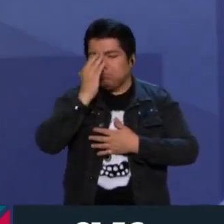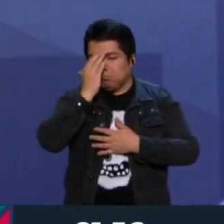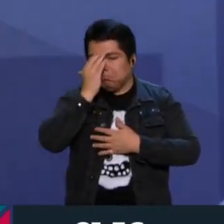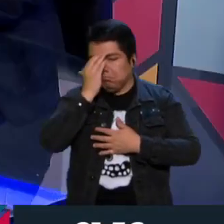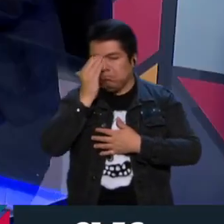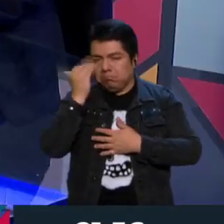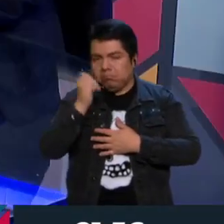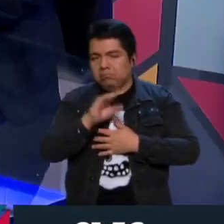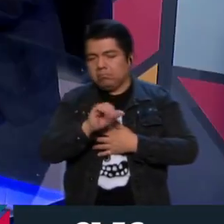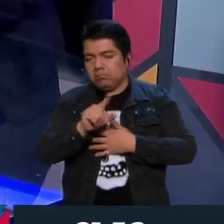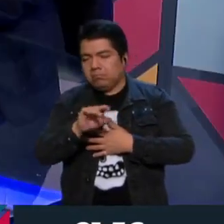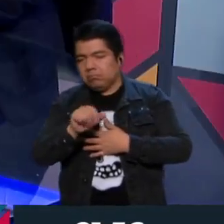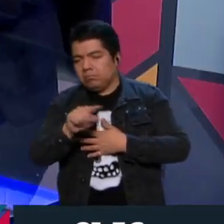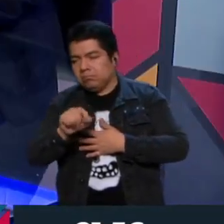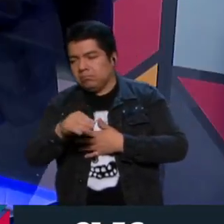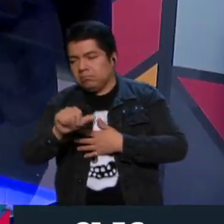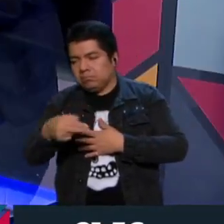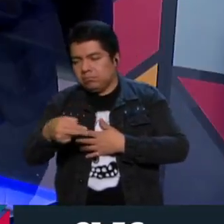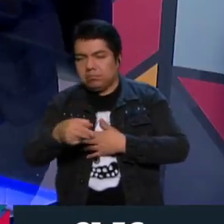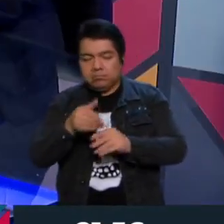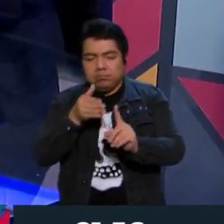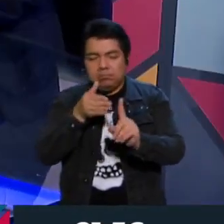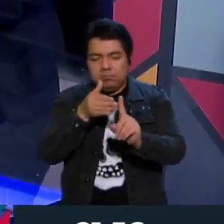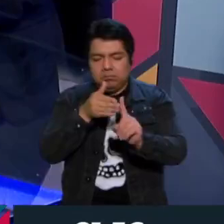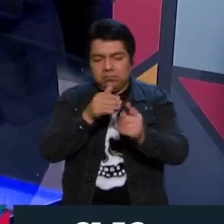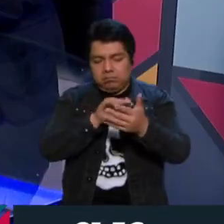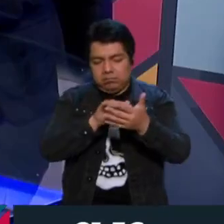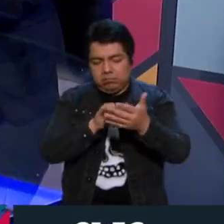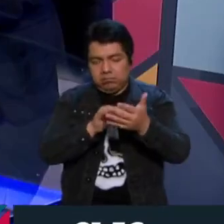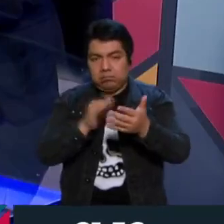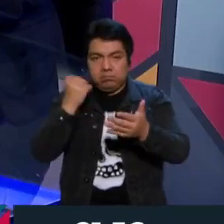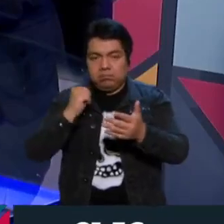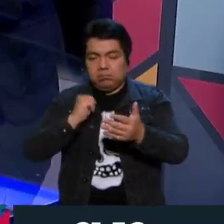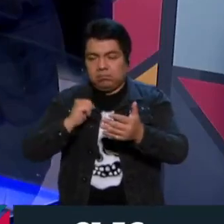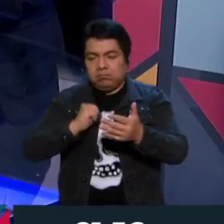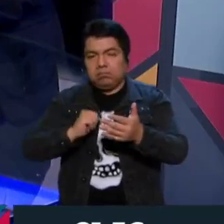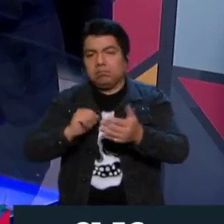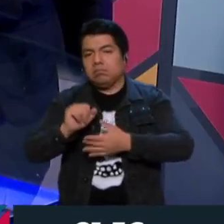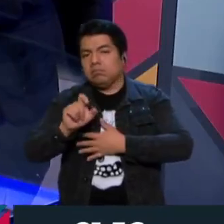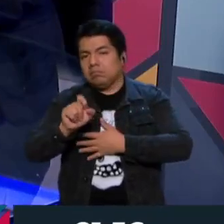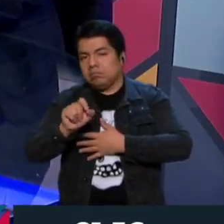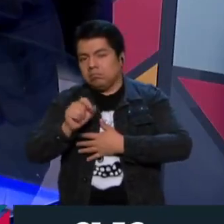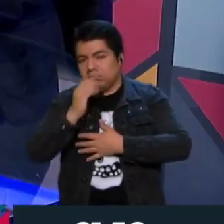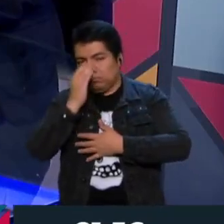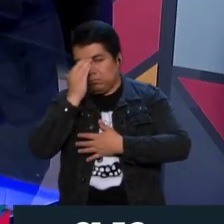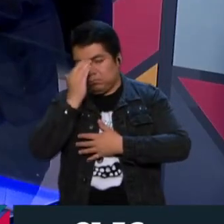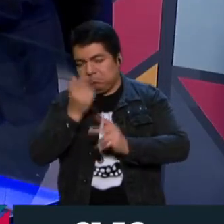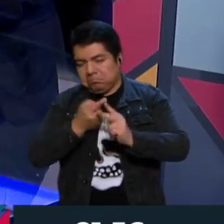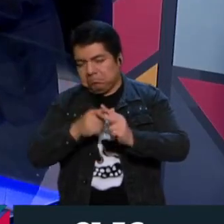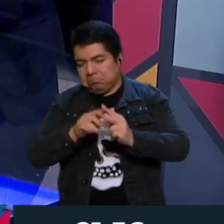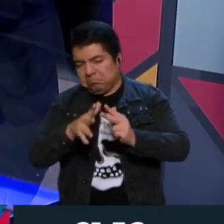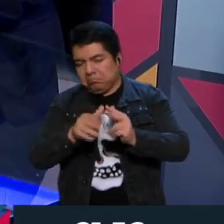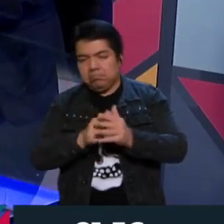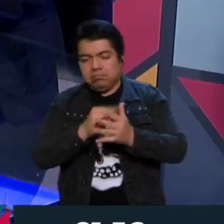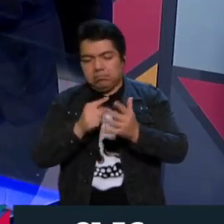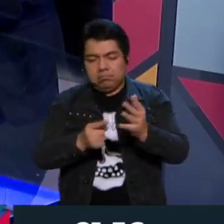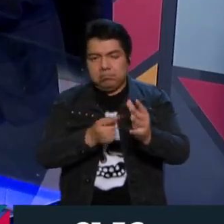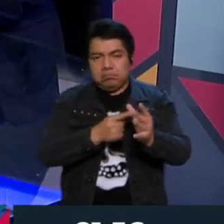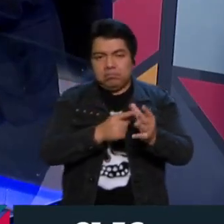obras de Martín Luis Guzmán, pero también uno tiene que ser clavado en la literatura del siglo del siglo XX, inicios, ¿no?